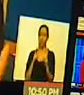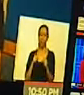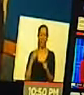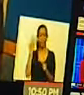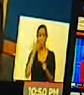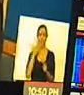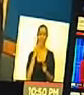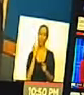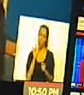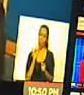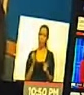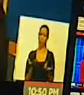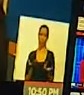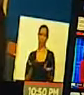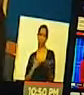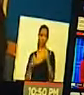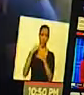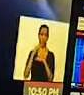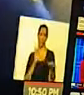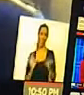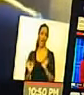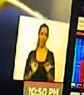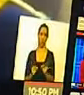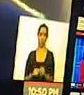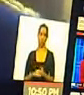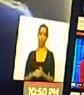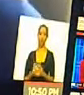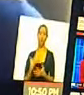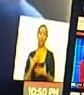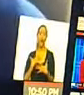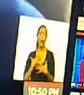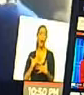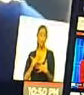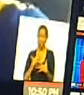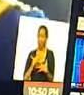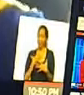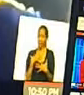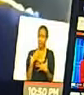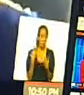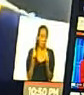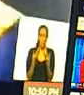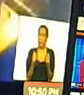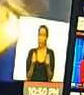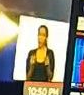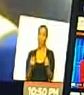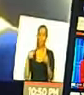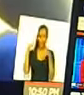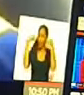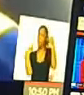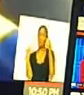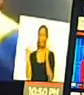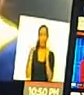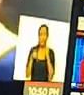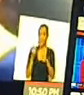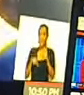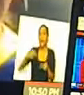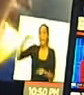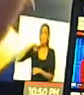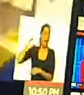poco sobreactuadas. Llegaron muchos de los chavistas y nos cayeron a tiro,